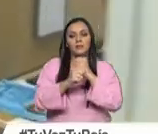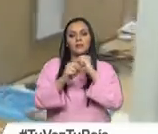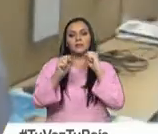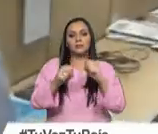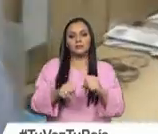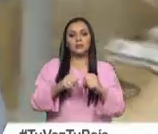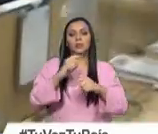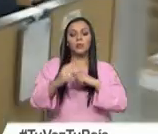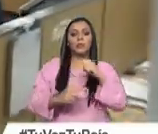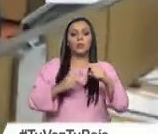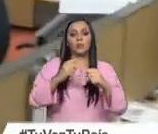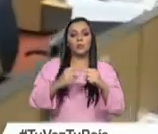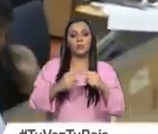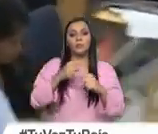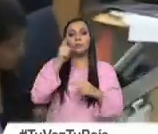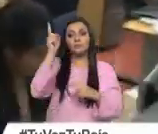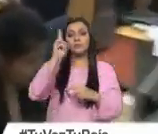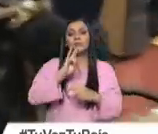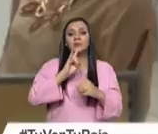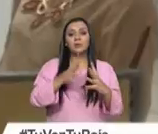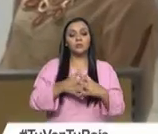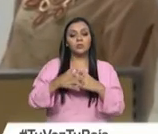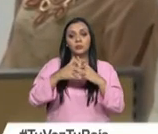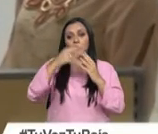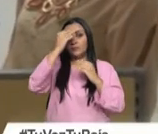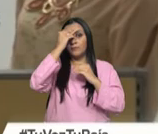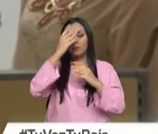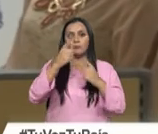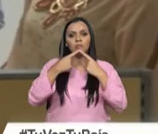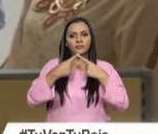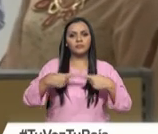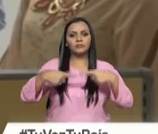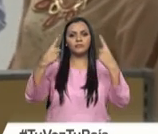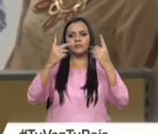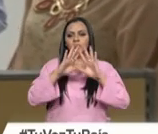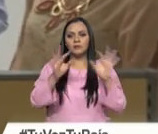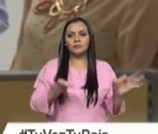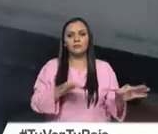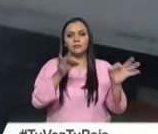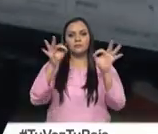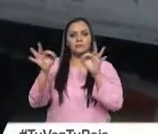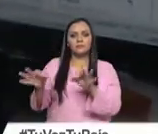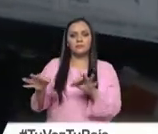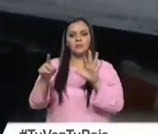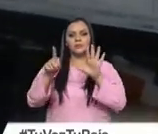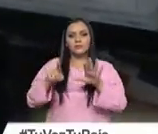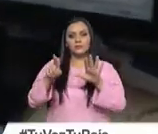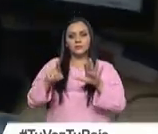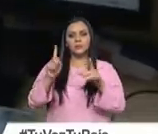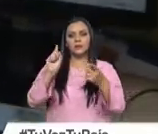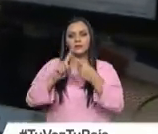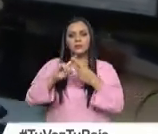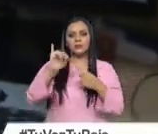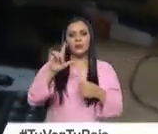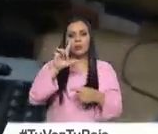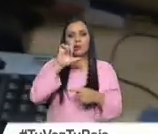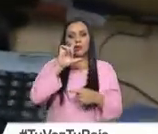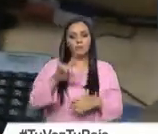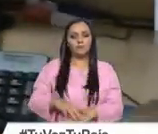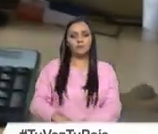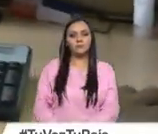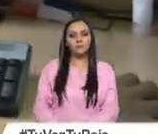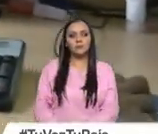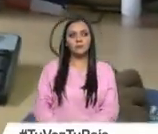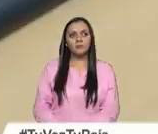de que el Departamento del Tesoro de los Estados Unidos anunciara la extensión de la licencia de operación hasta julio de este año.